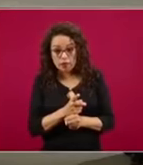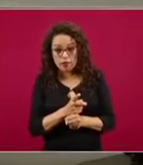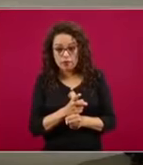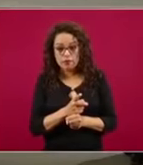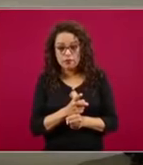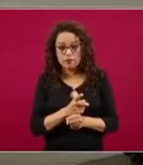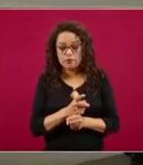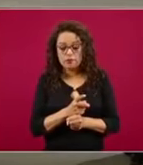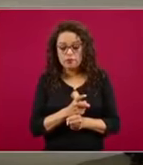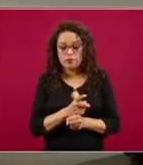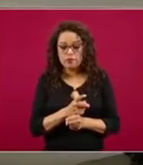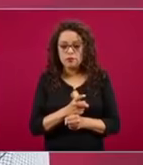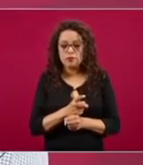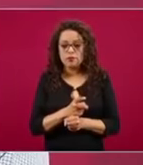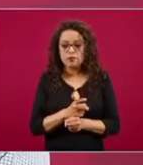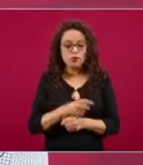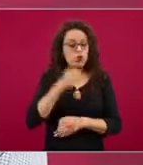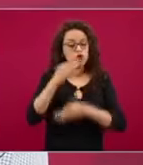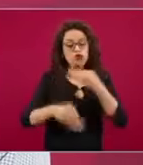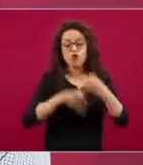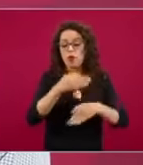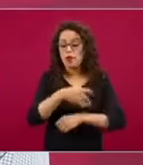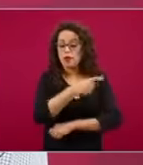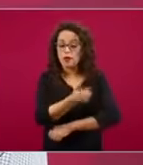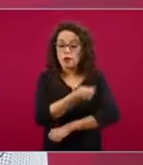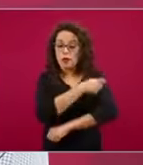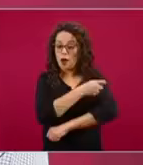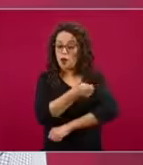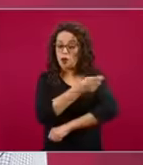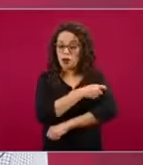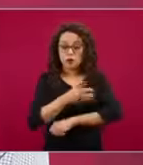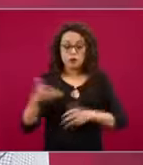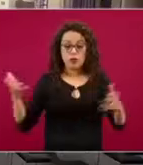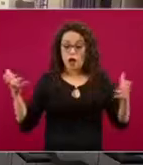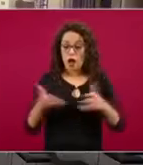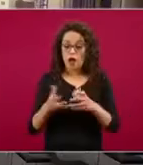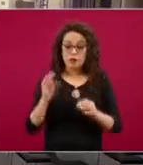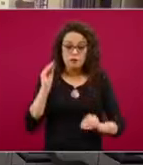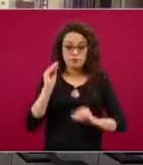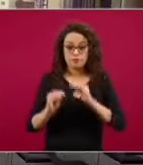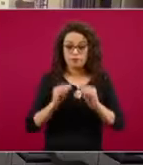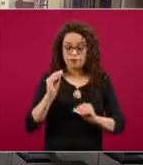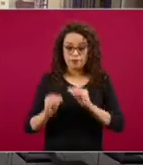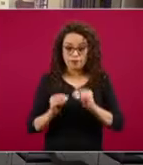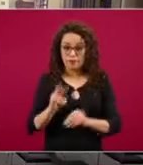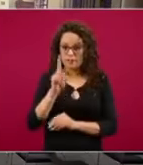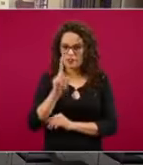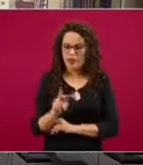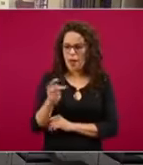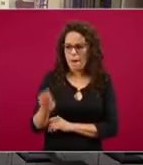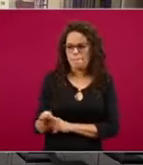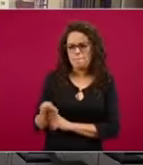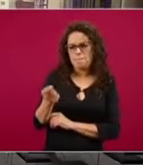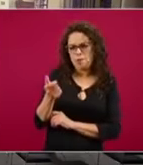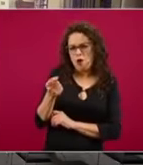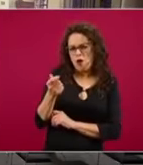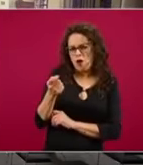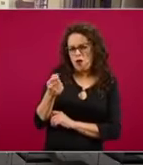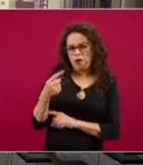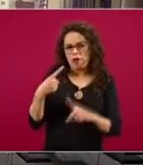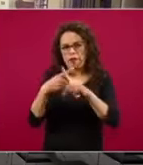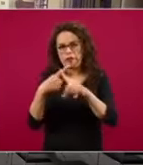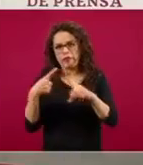eventos aislados para todas las vacunas que en su momento están llevando a cabo desarrollos. Realmente han sido pocos los eventos, digamos,